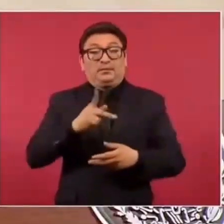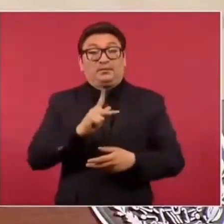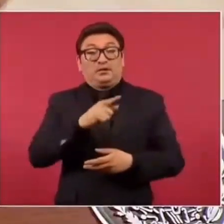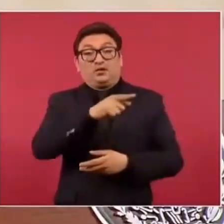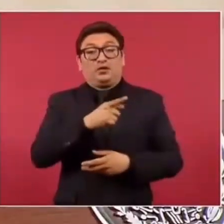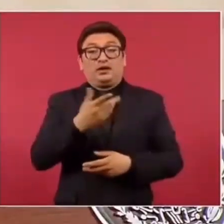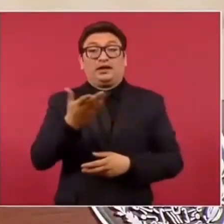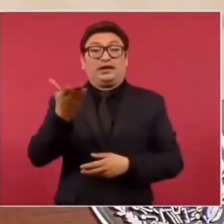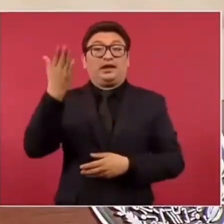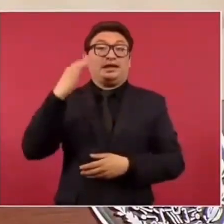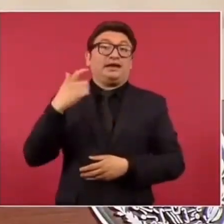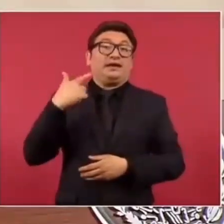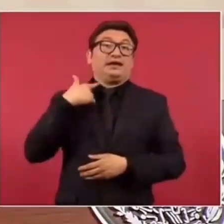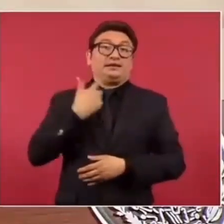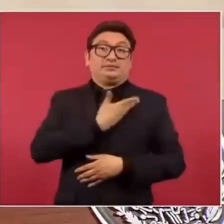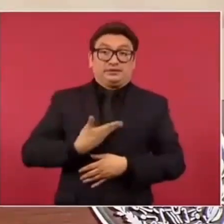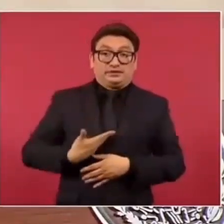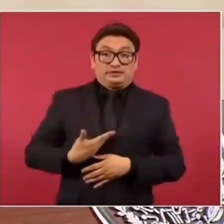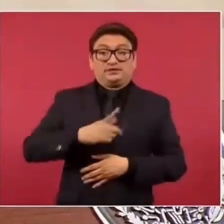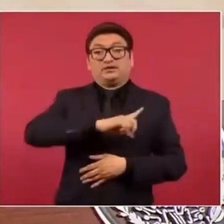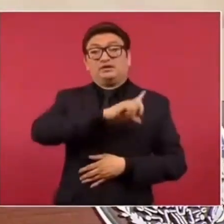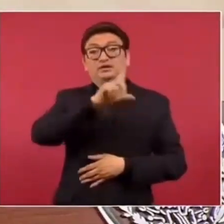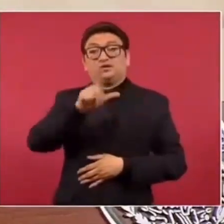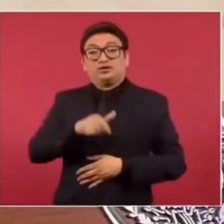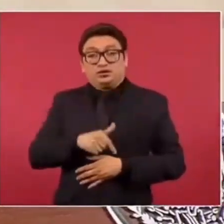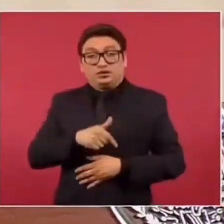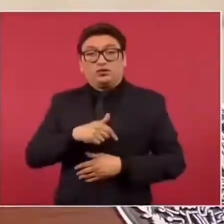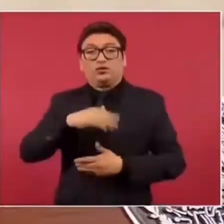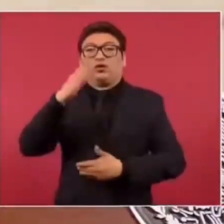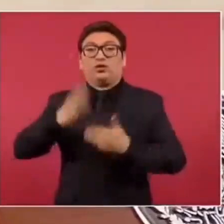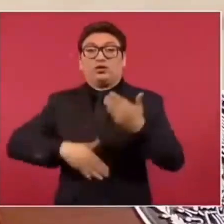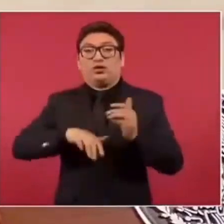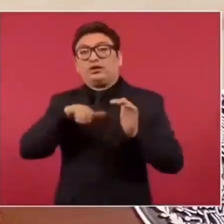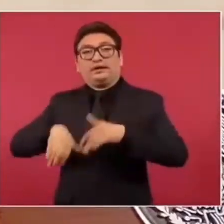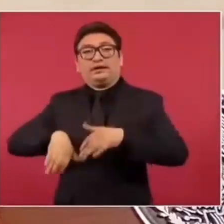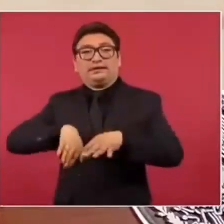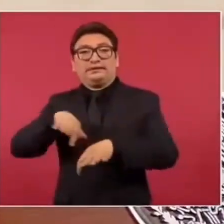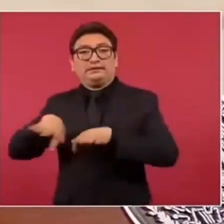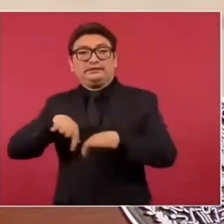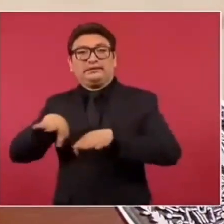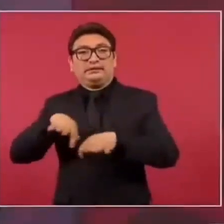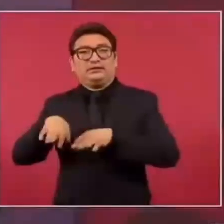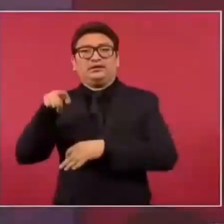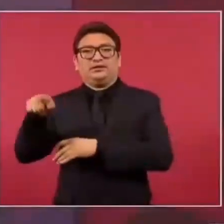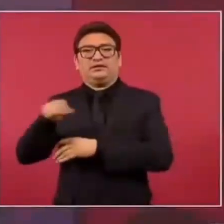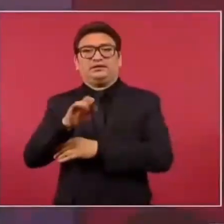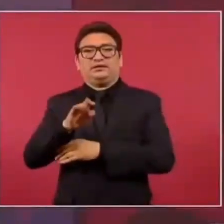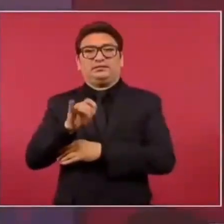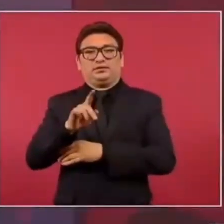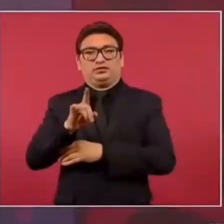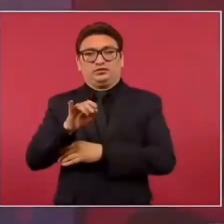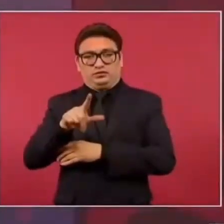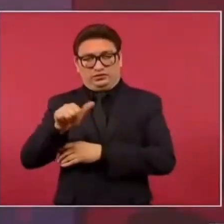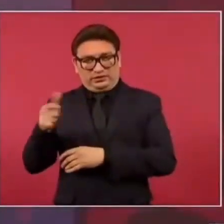¿sí?, fue presidente de México y termina y se va de empleado de Iberdrola.